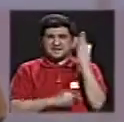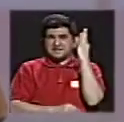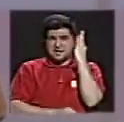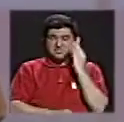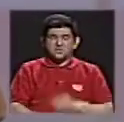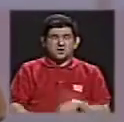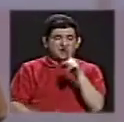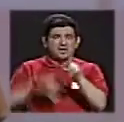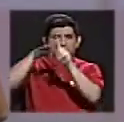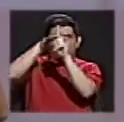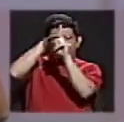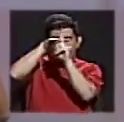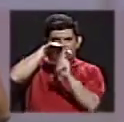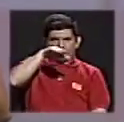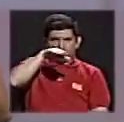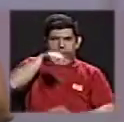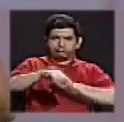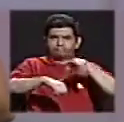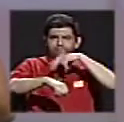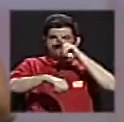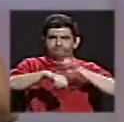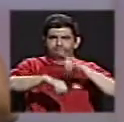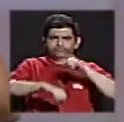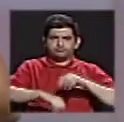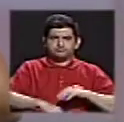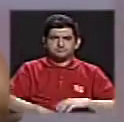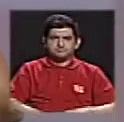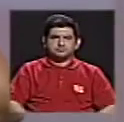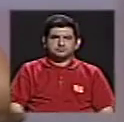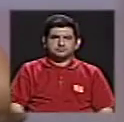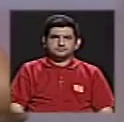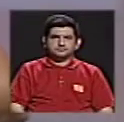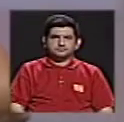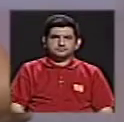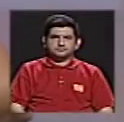es invisibilizada normalmente.